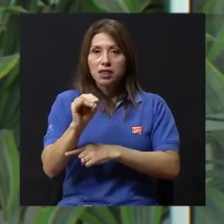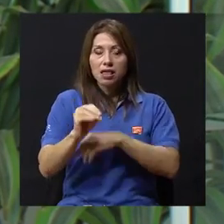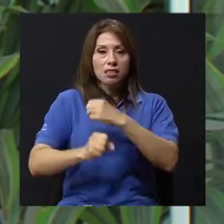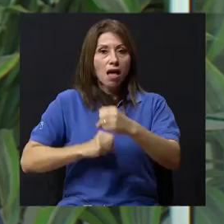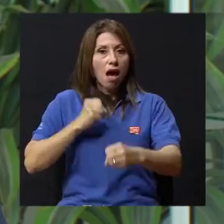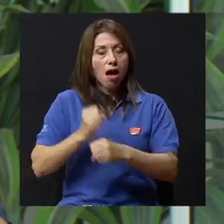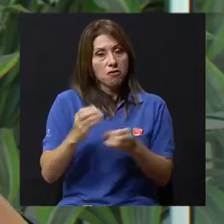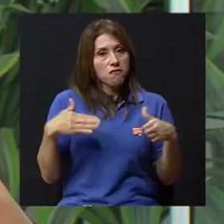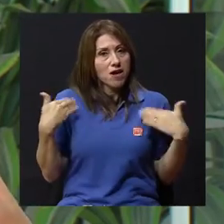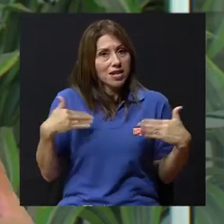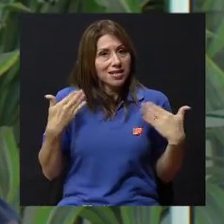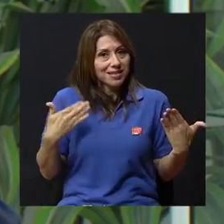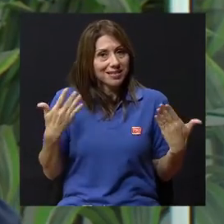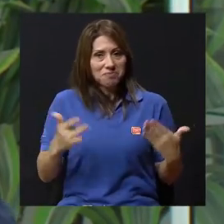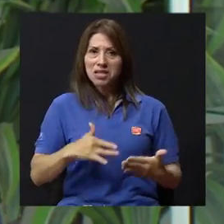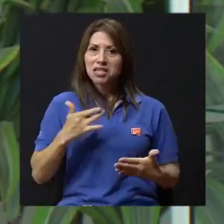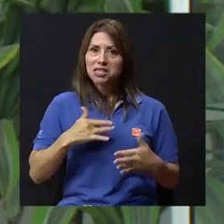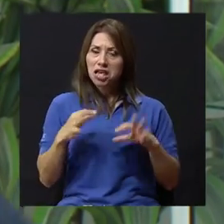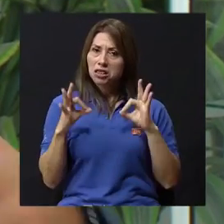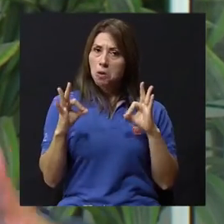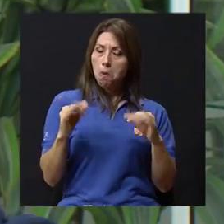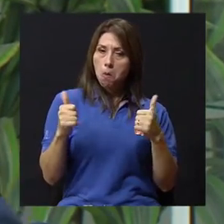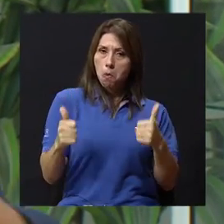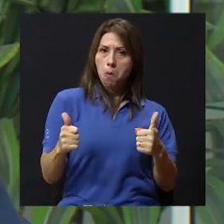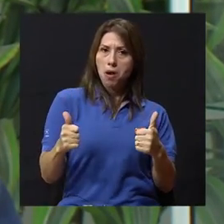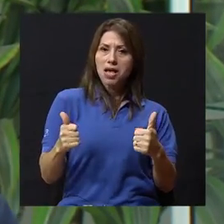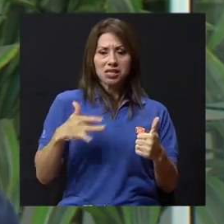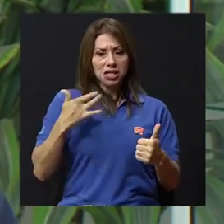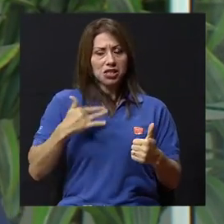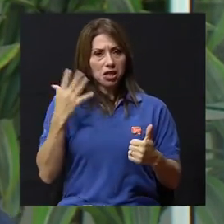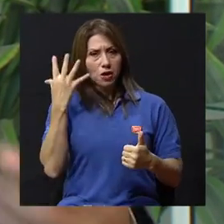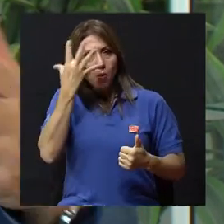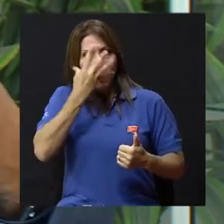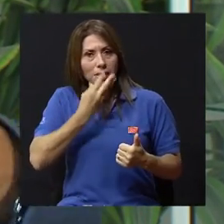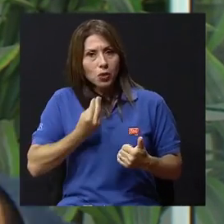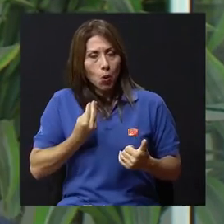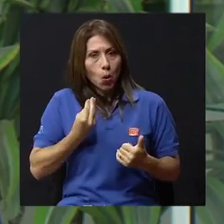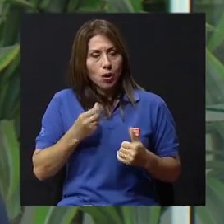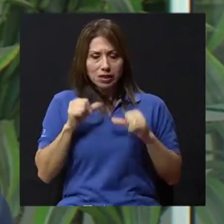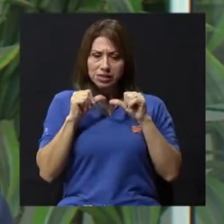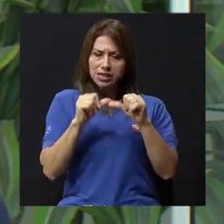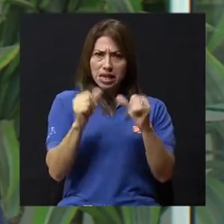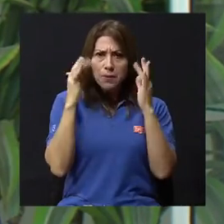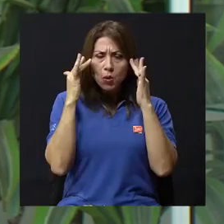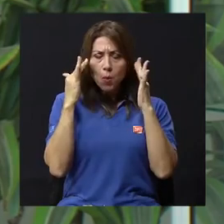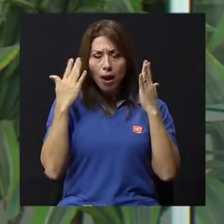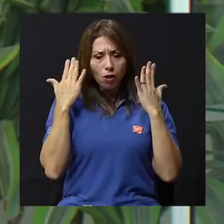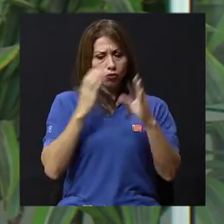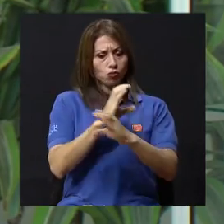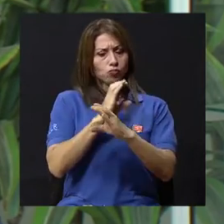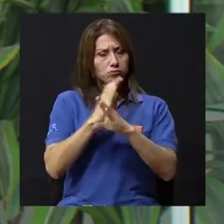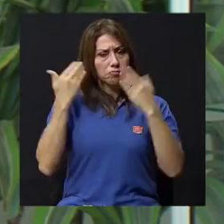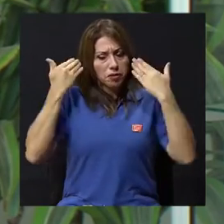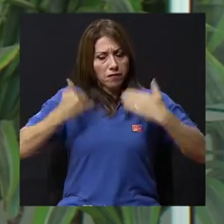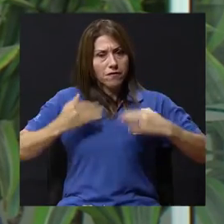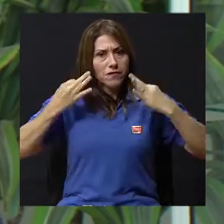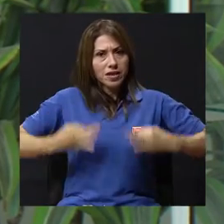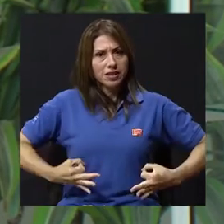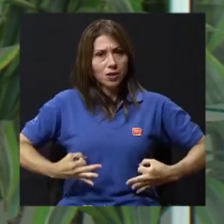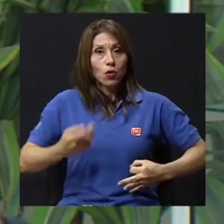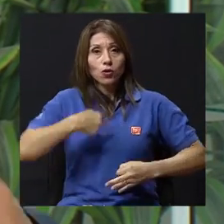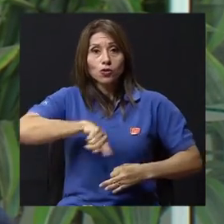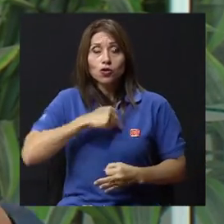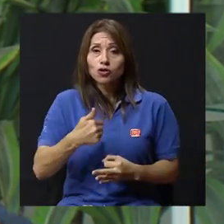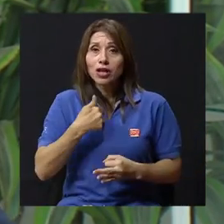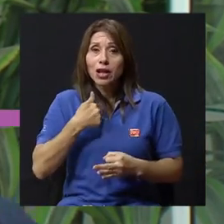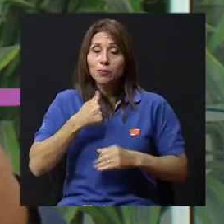siguen sintiéndose muy llenos de vitalidad. Se siguen sintiendo guapetones, se siguen preocupando por su aspecto físico. Tenemos una compañía de salud